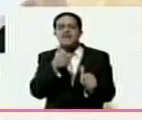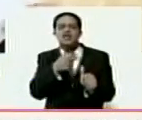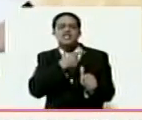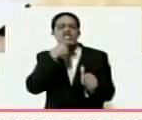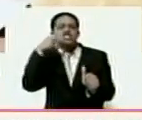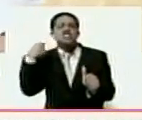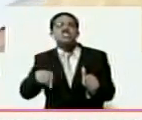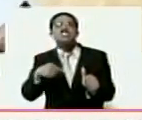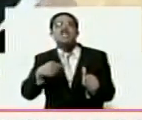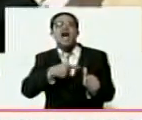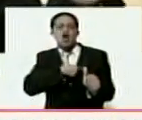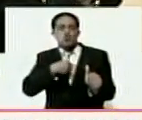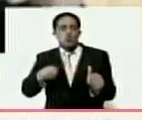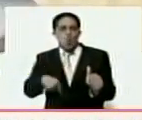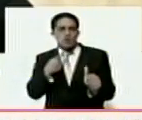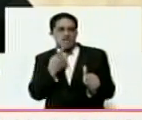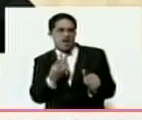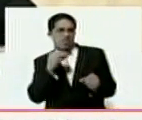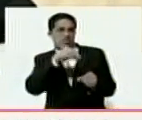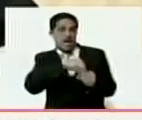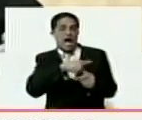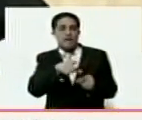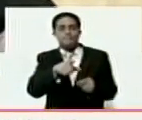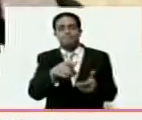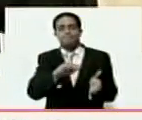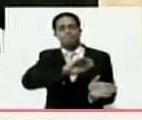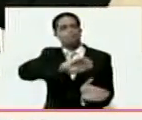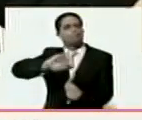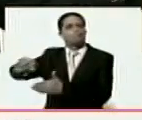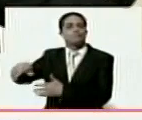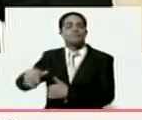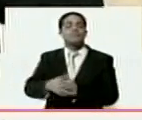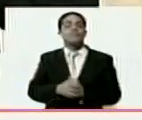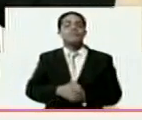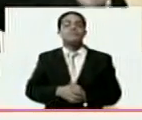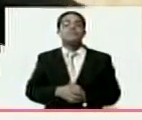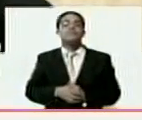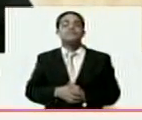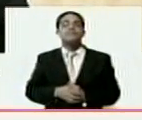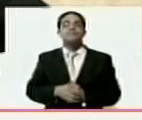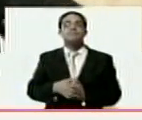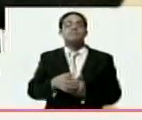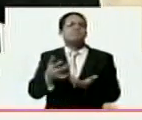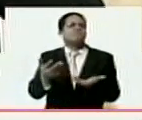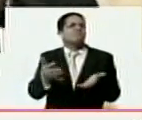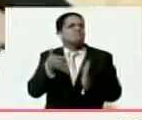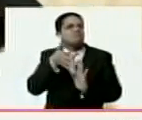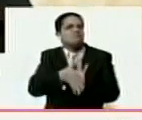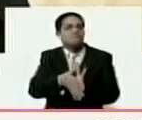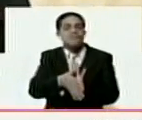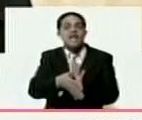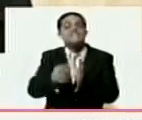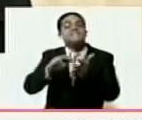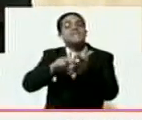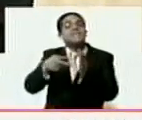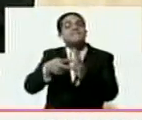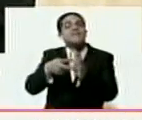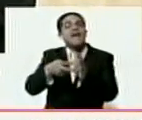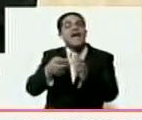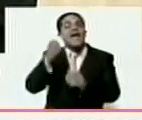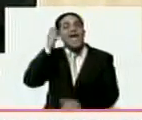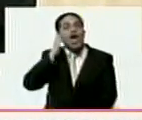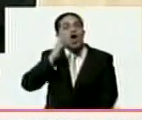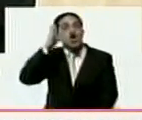el hemisferio occidental. Doctrina Monroe, ahora no se trata de sacar, de impedir que los europeos tomen control,